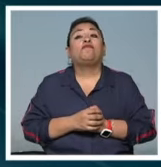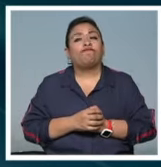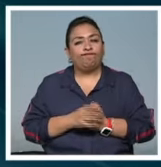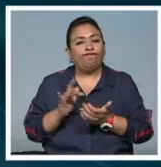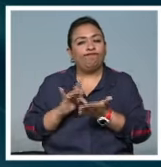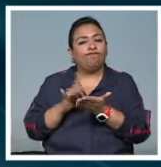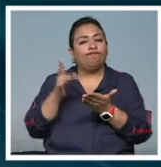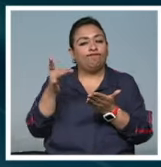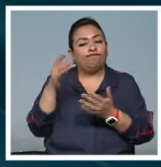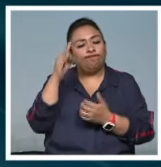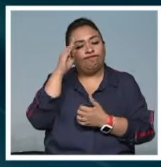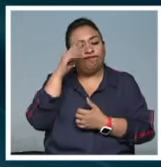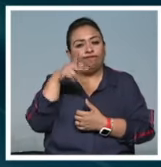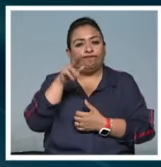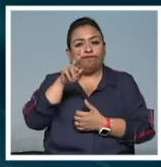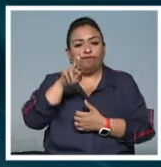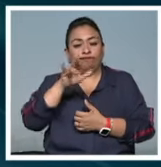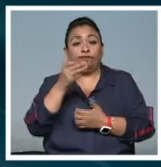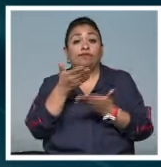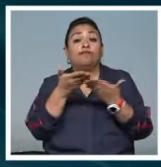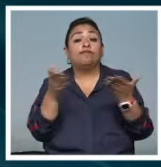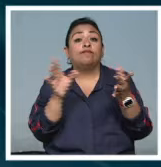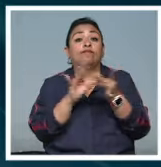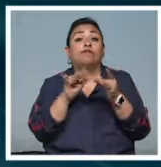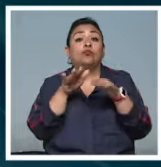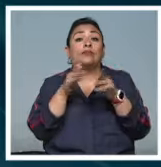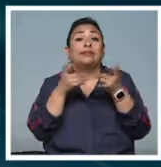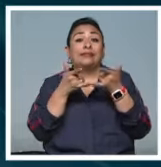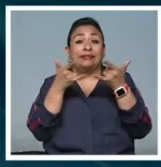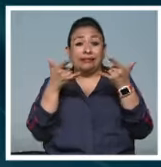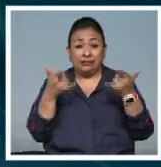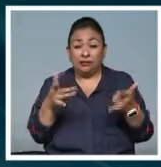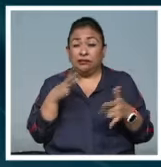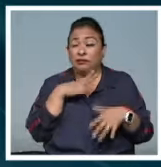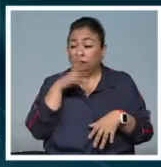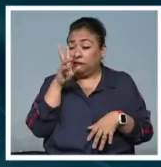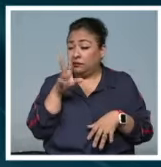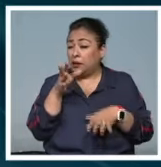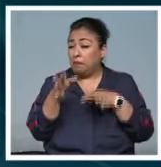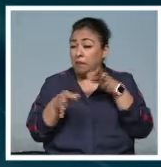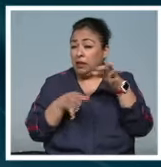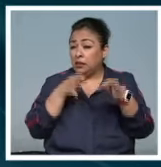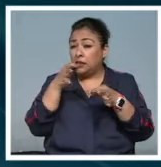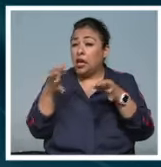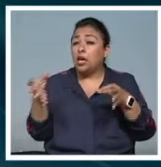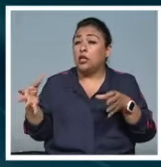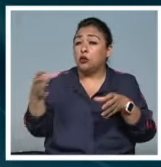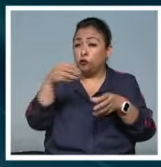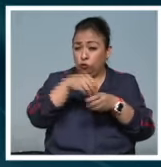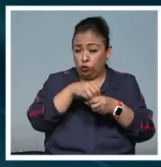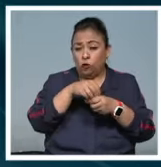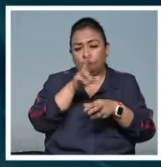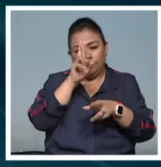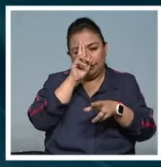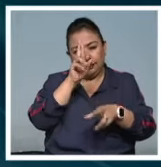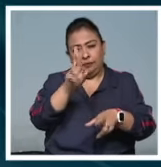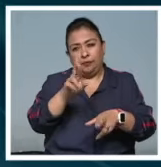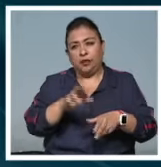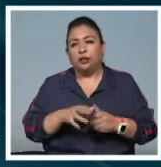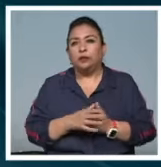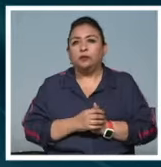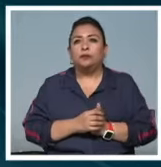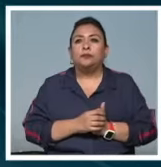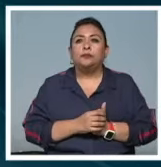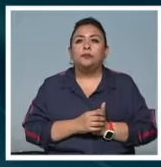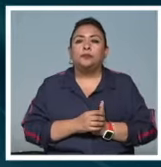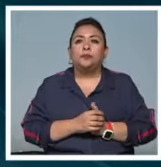Muchas gracias por esta reflexión, Kimberly. Y ahora les platicamos de una historia que tiene un profundo mensaje de inclusión y de respeto.